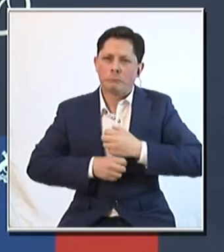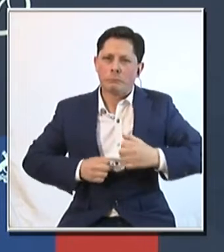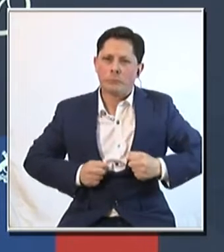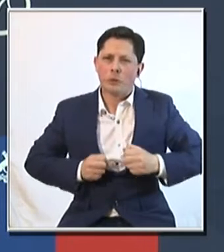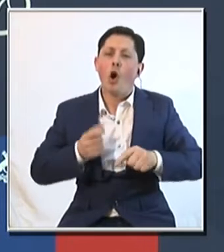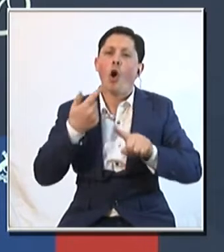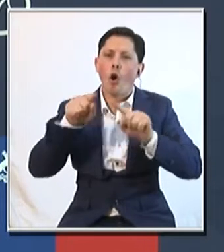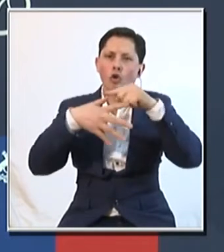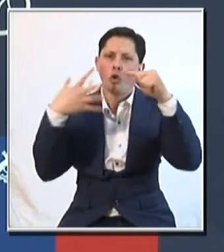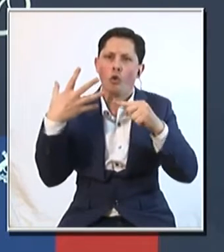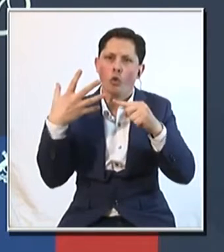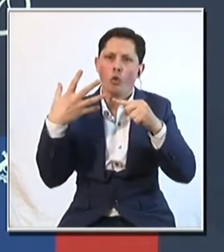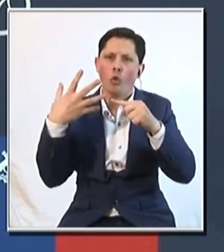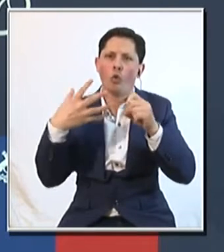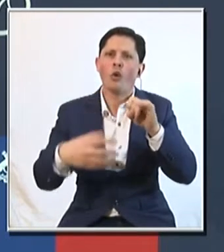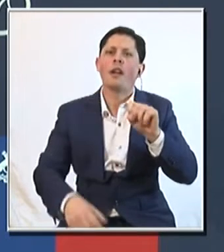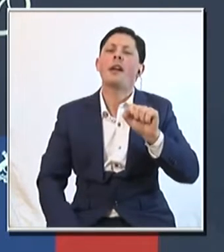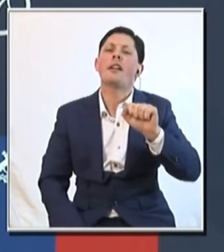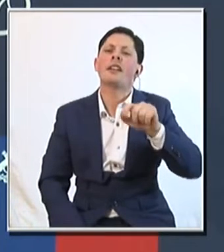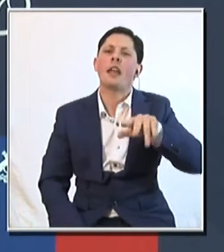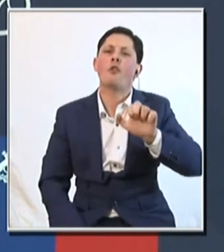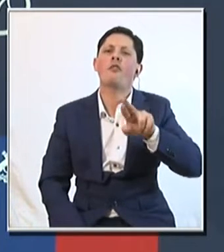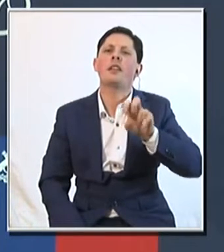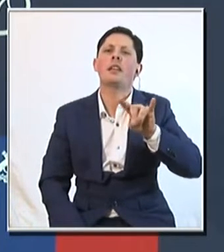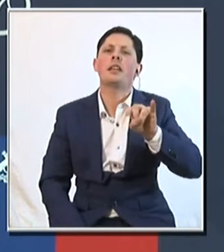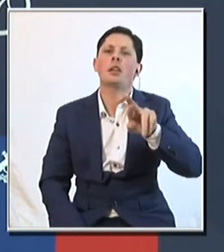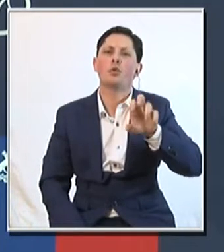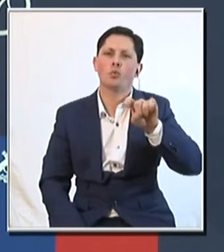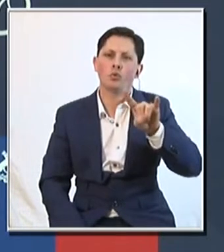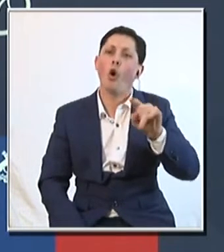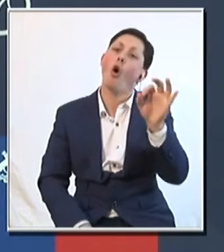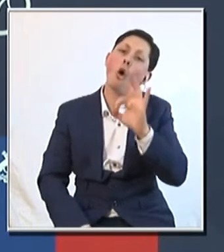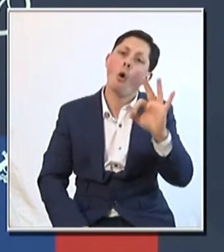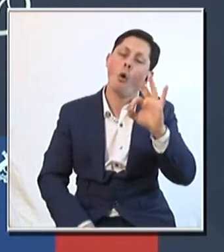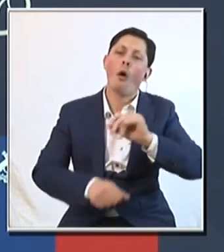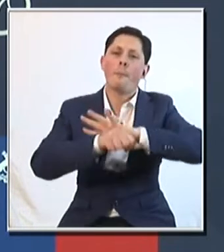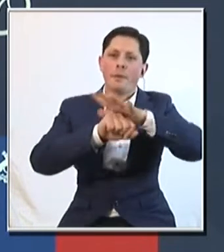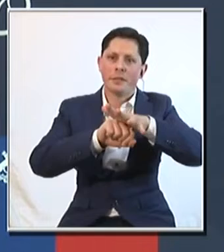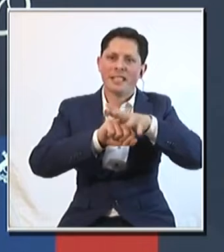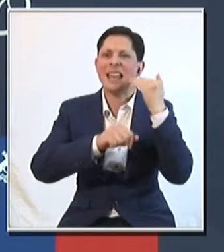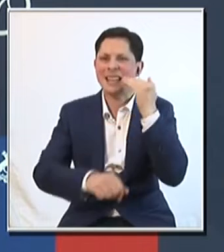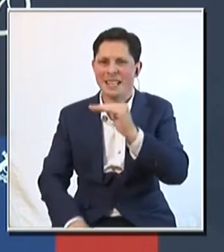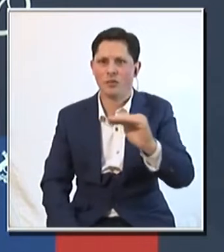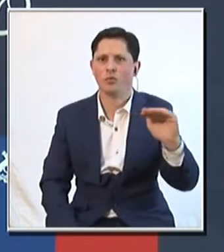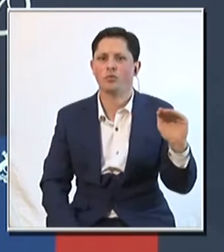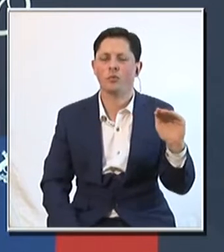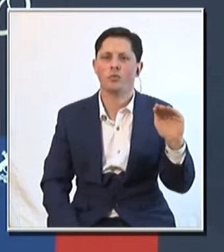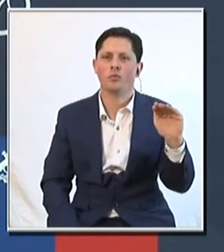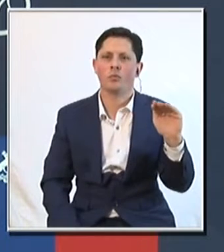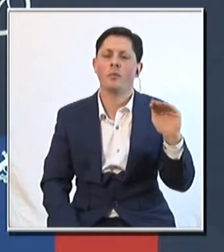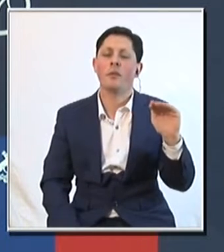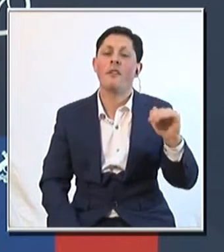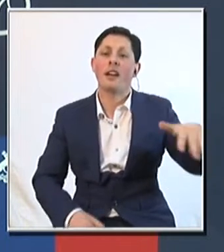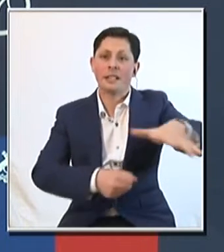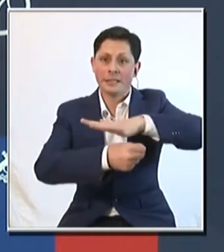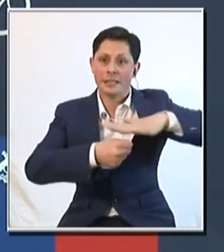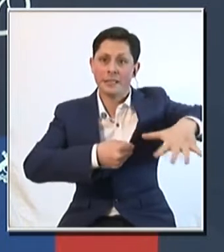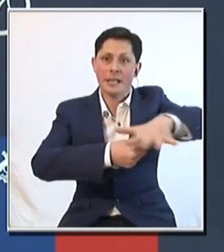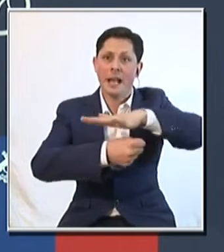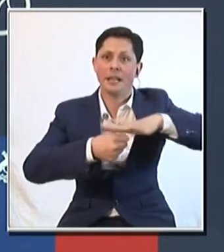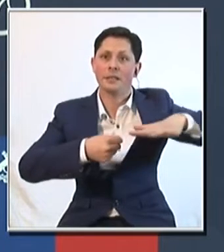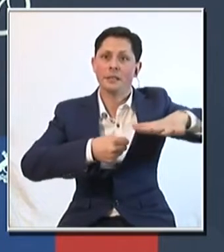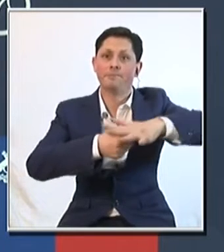otros virus como influenza, adenovirus, parainfluenza o el mismo COVID-19 en niños. Bajo este escenario y como medida